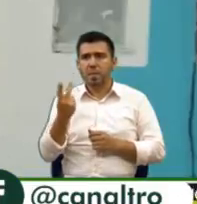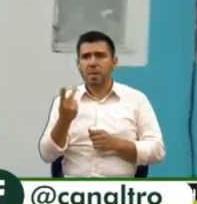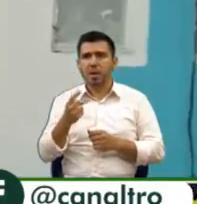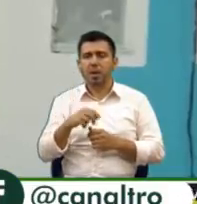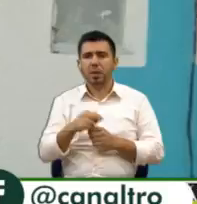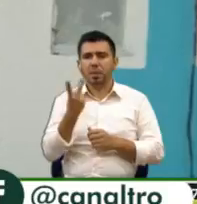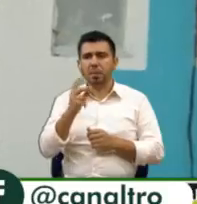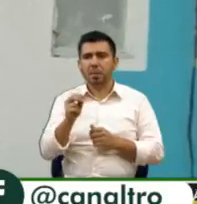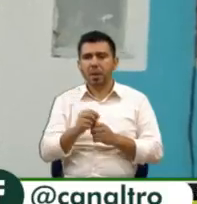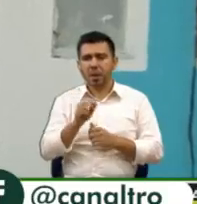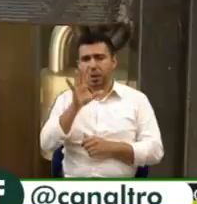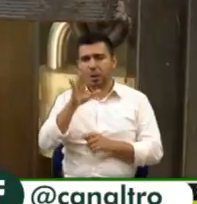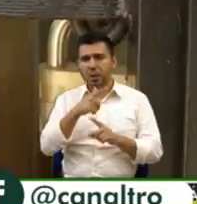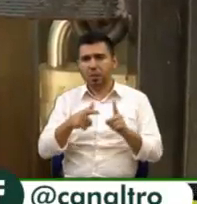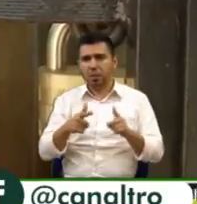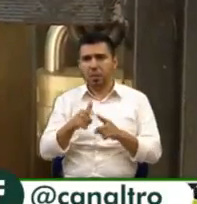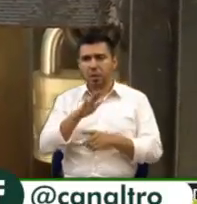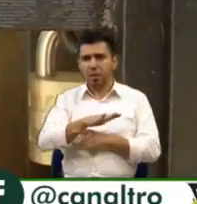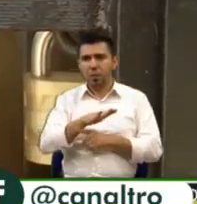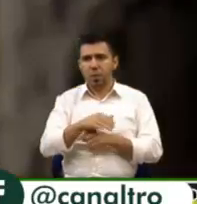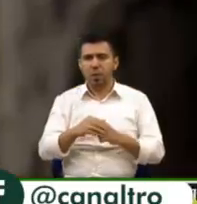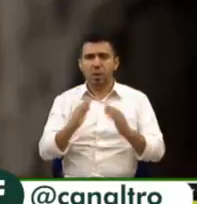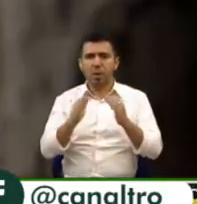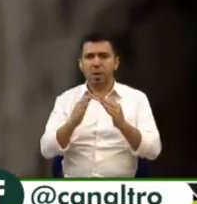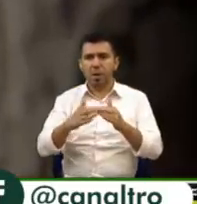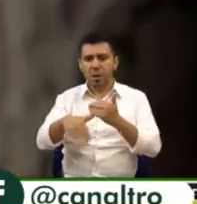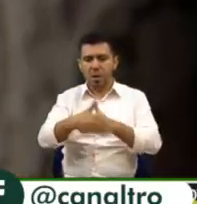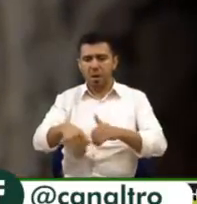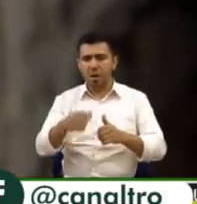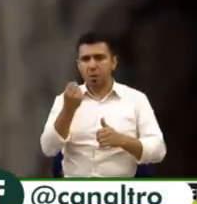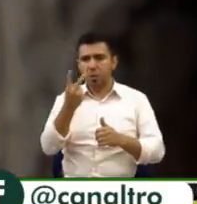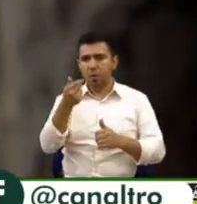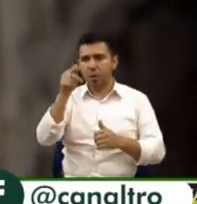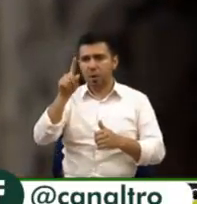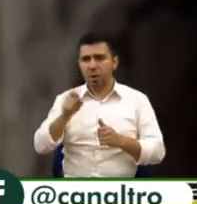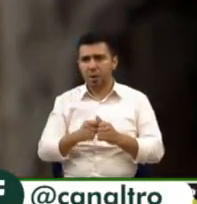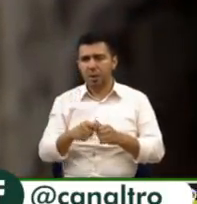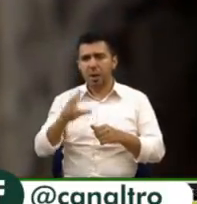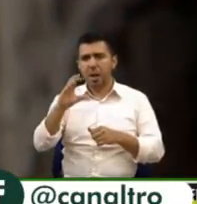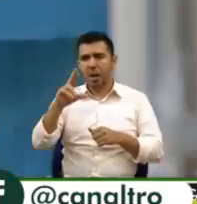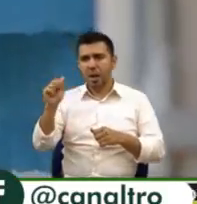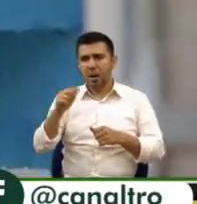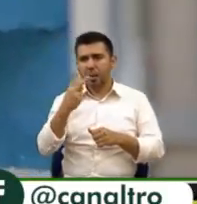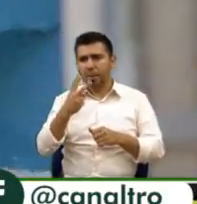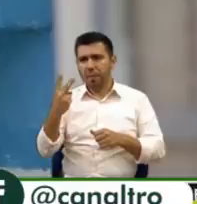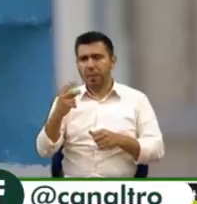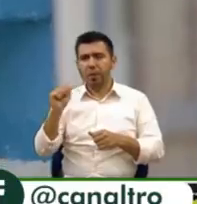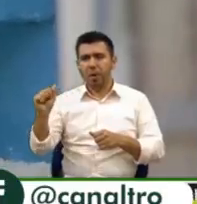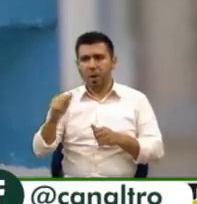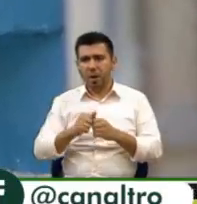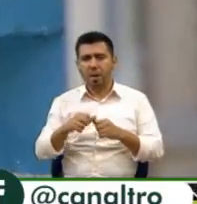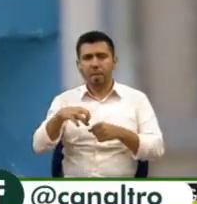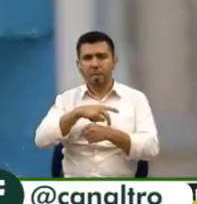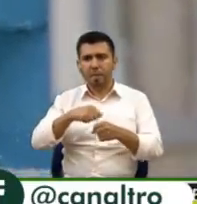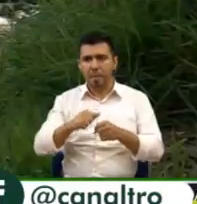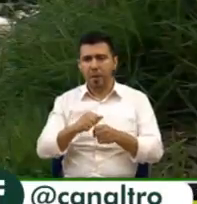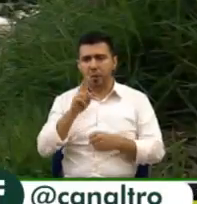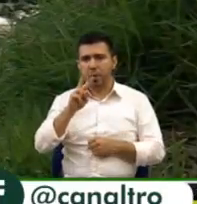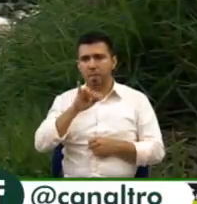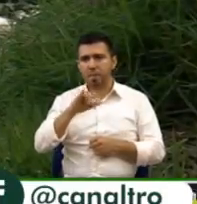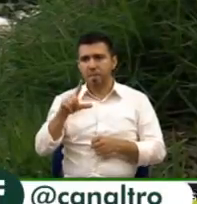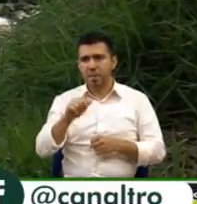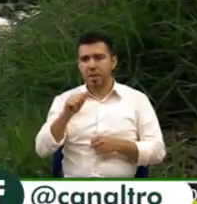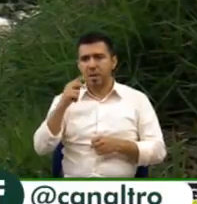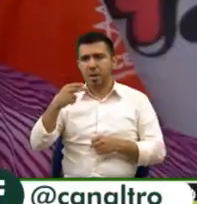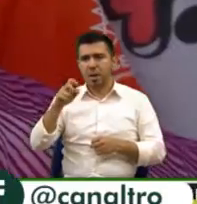5:30 de la tarde en esta casa ubicada en la calle 16 con carrera 22a del barrio Villa Helena etapa dos